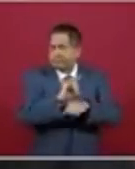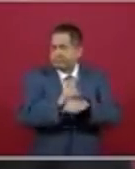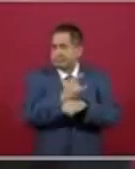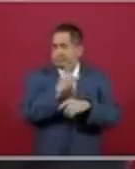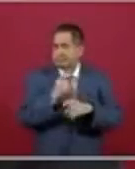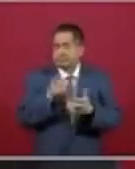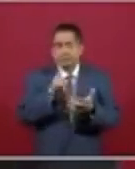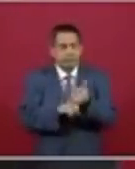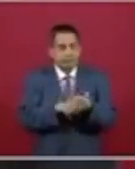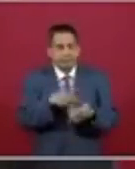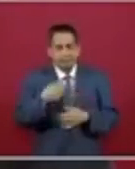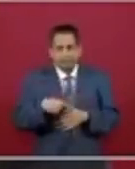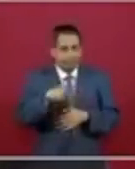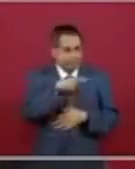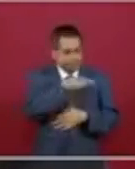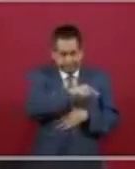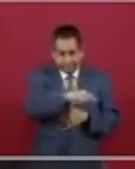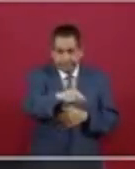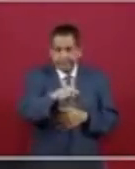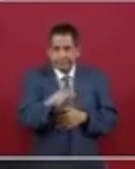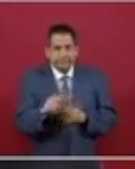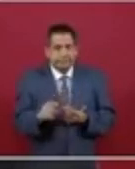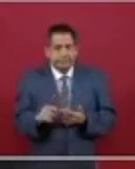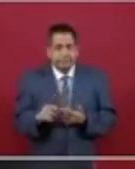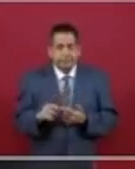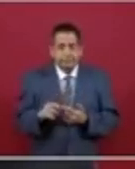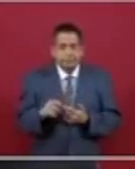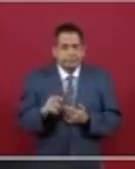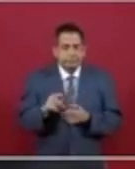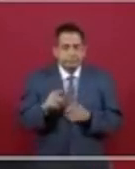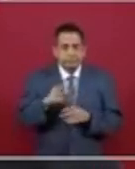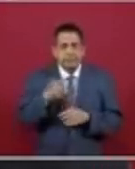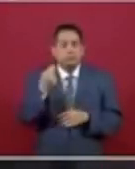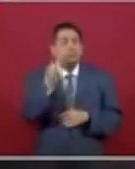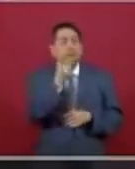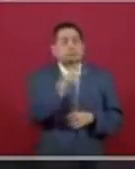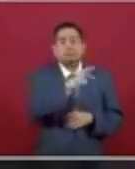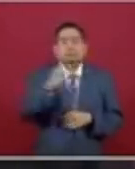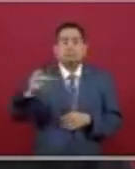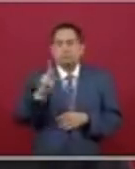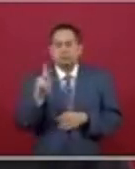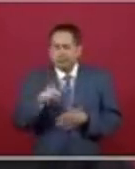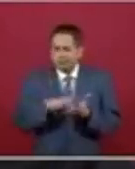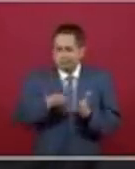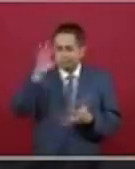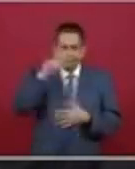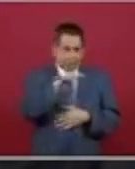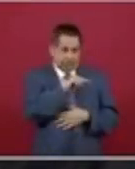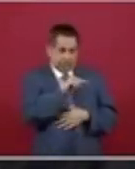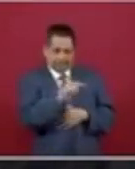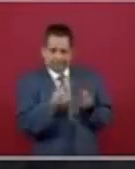de personas, no generalizo, pero en la mayoría de los casos